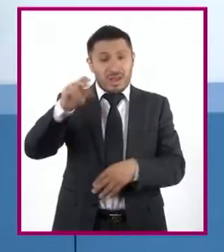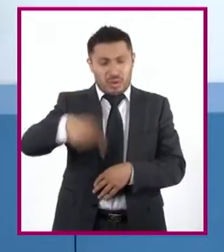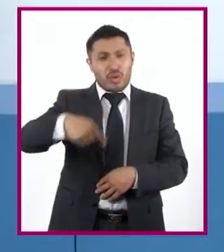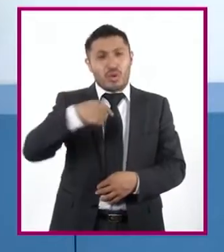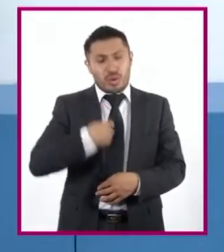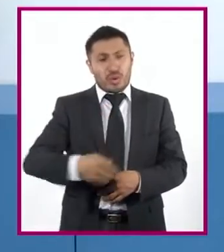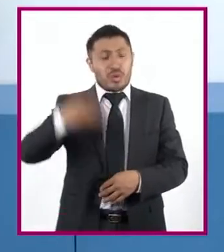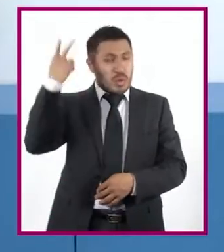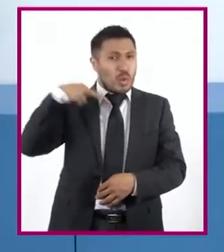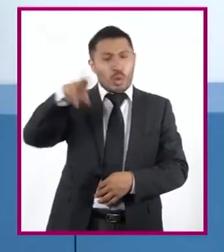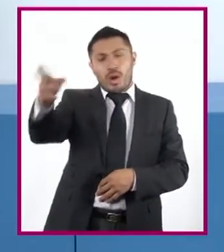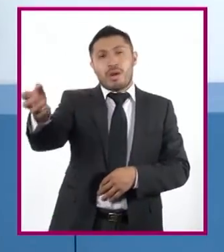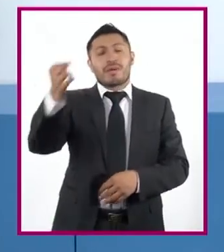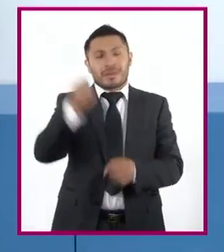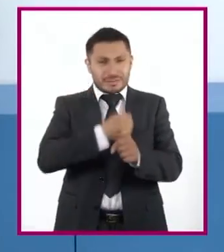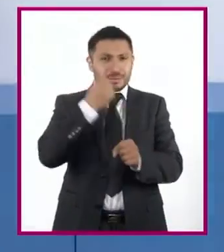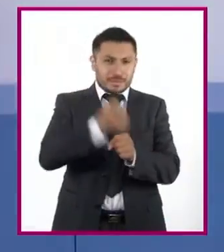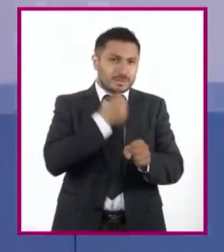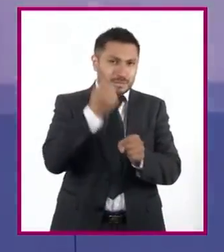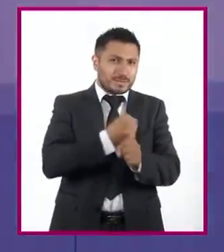viaje.